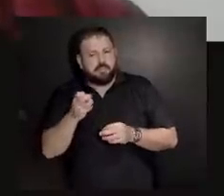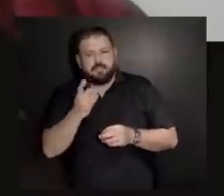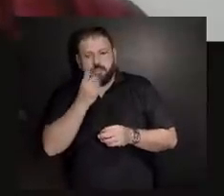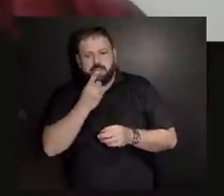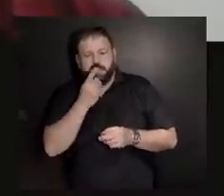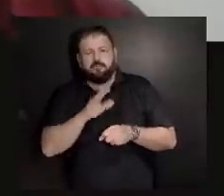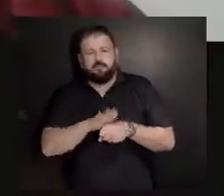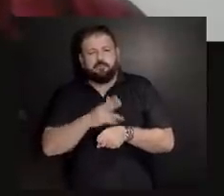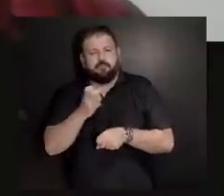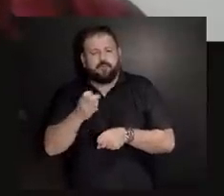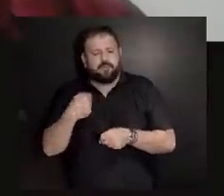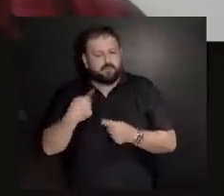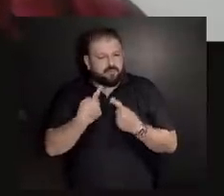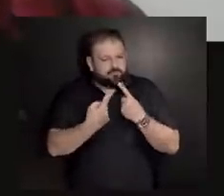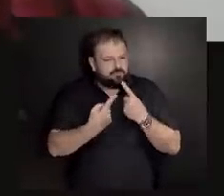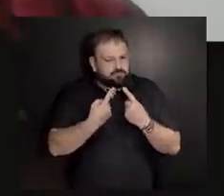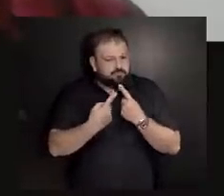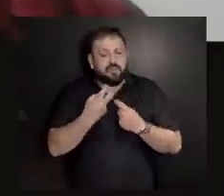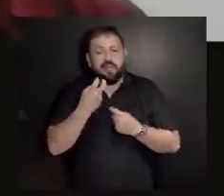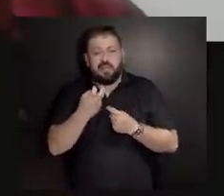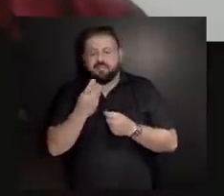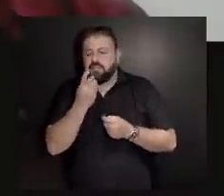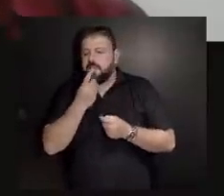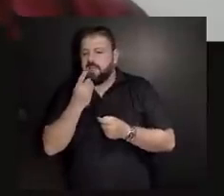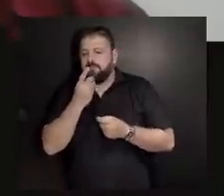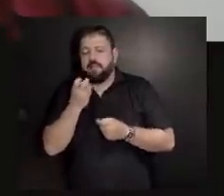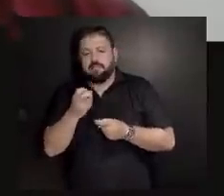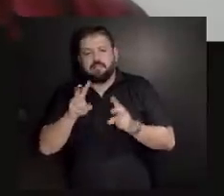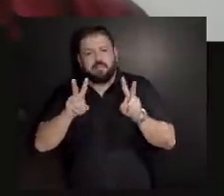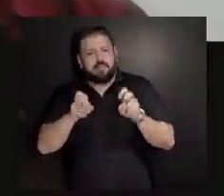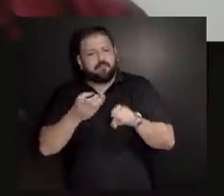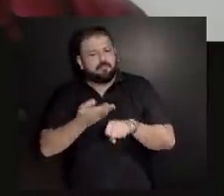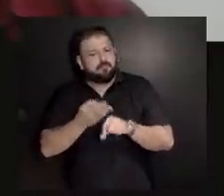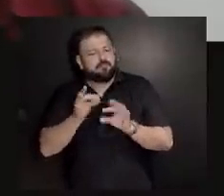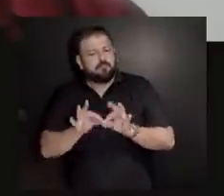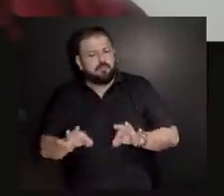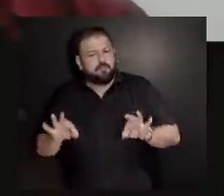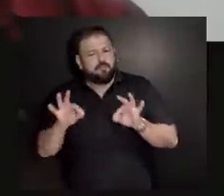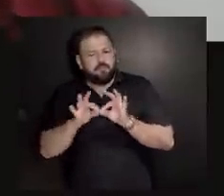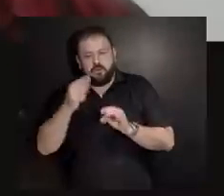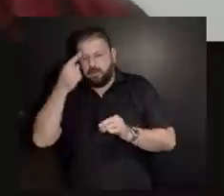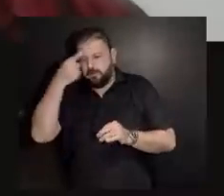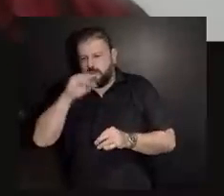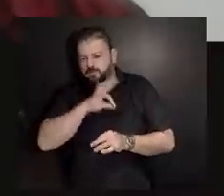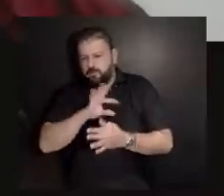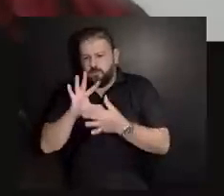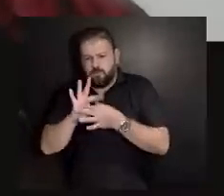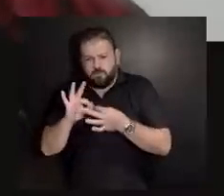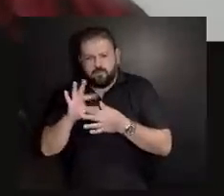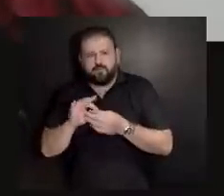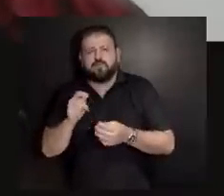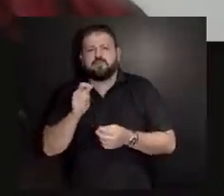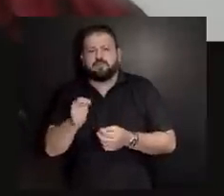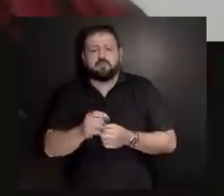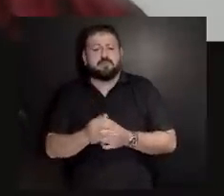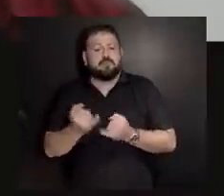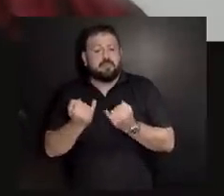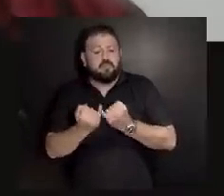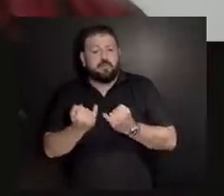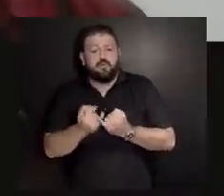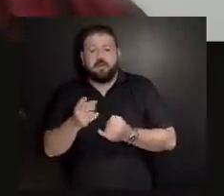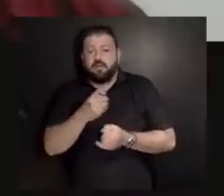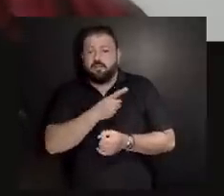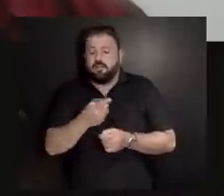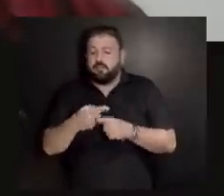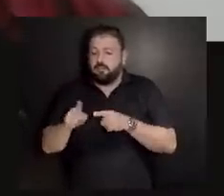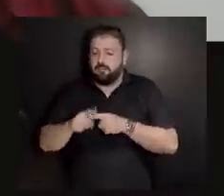este tema, dejando esta sola enfermedad, para poderles explicar qué es, cuáles son sus consecuencias y también qué